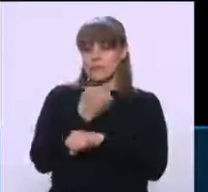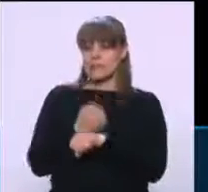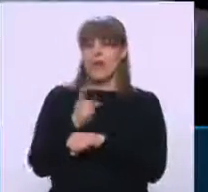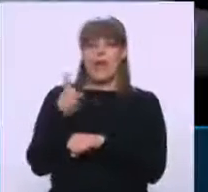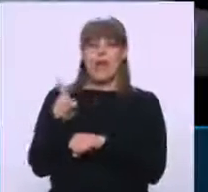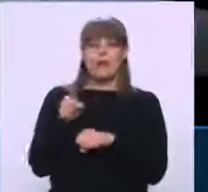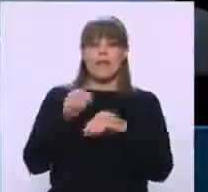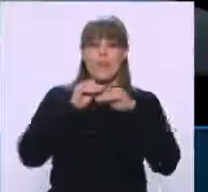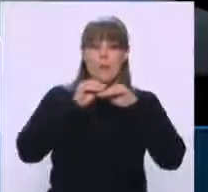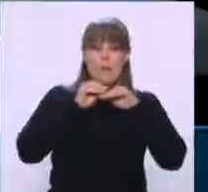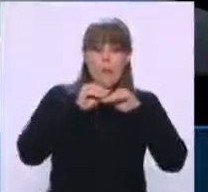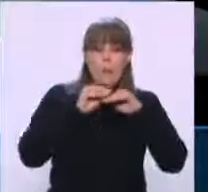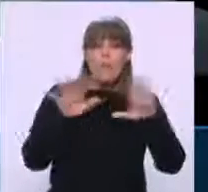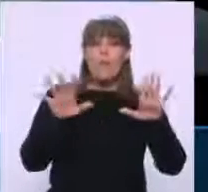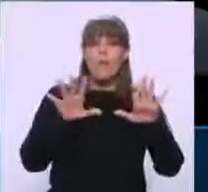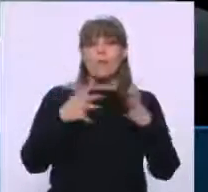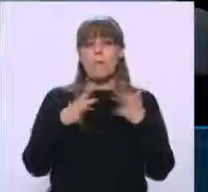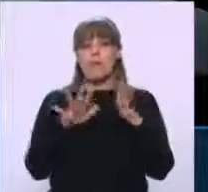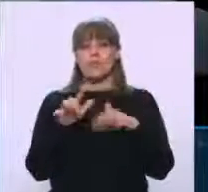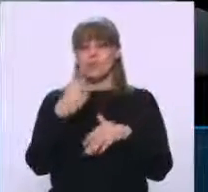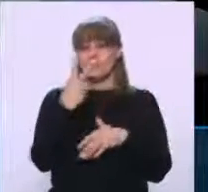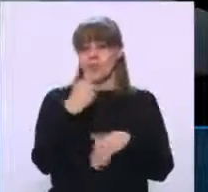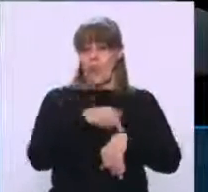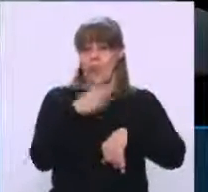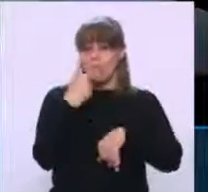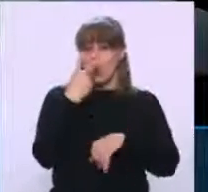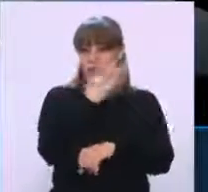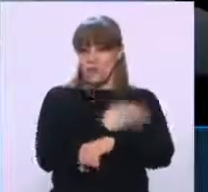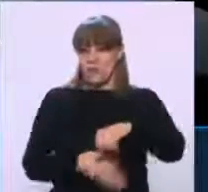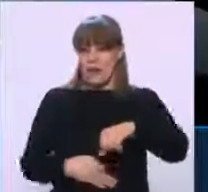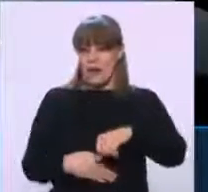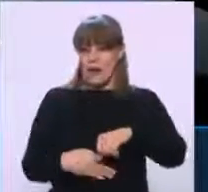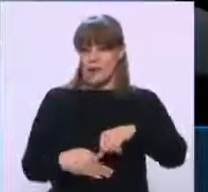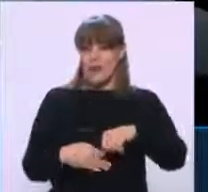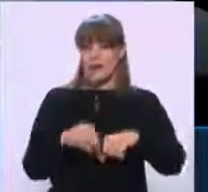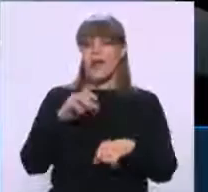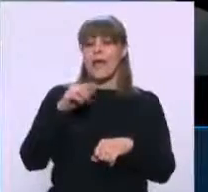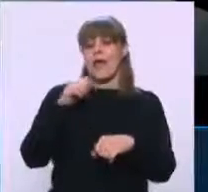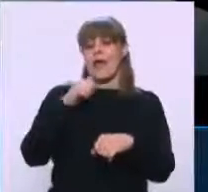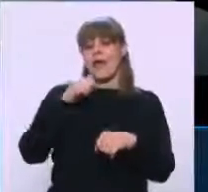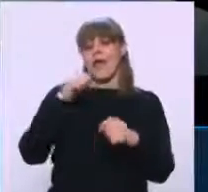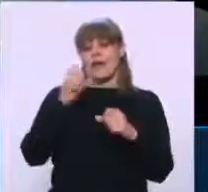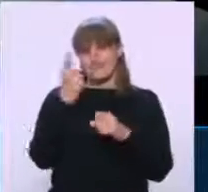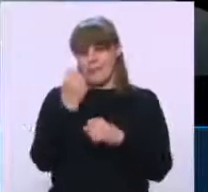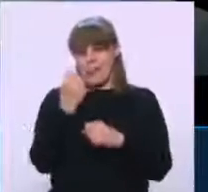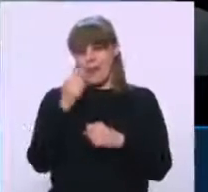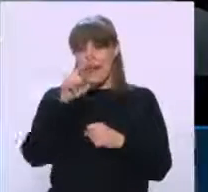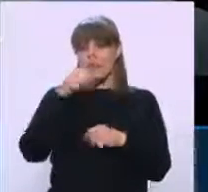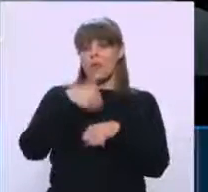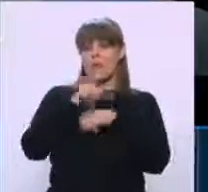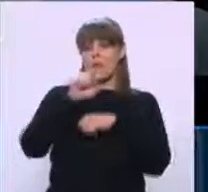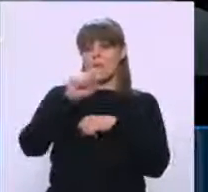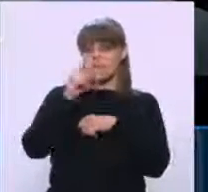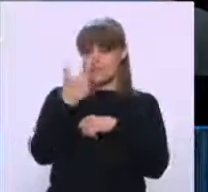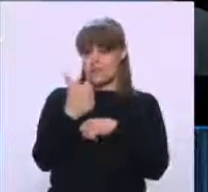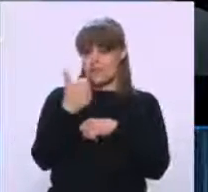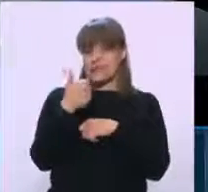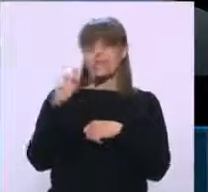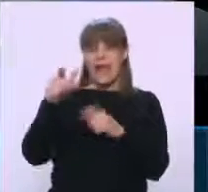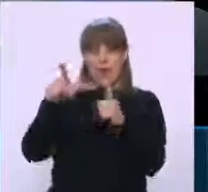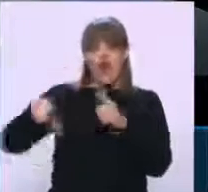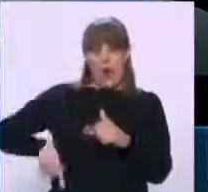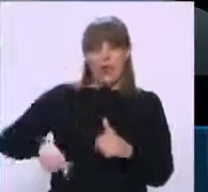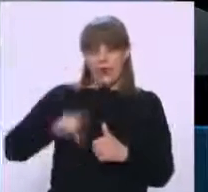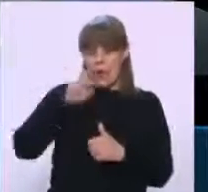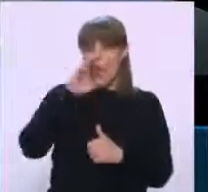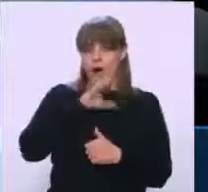Publicaron después, más o menos como a las 2 de la tarde, en el canal 26, que es el canal del gobierno del estado de